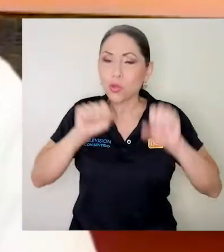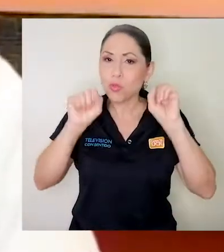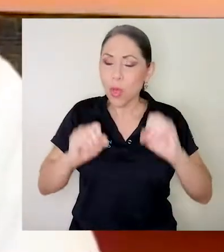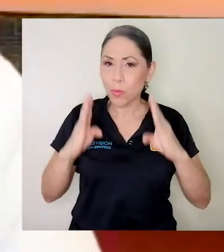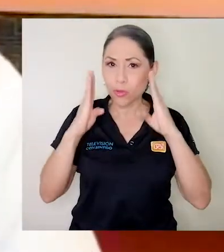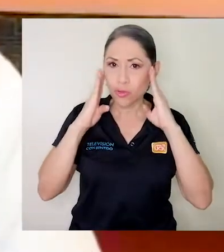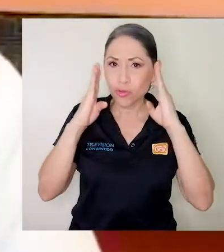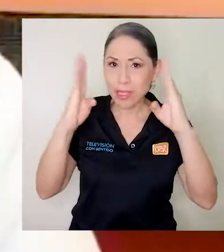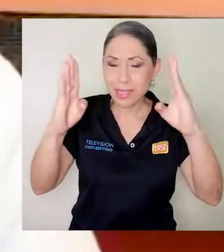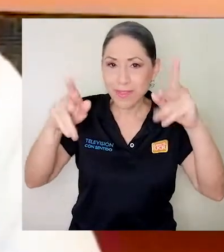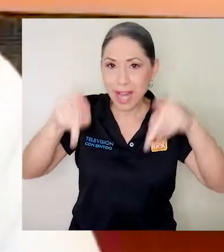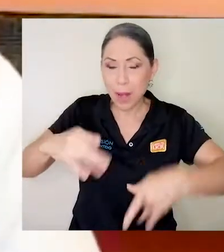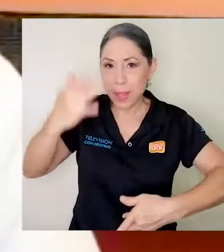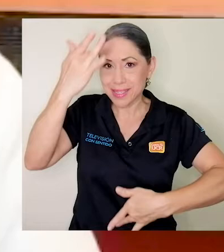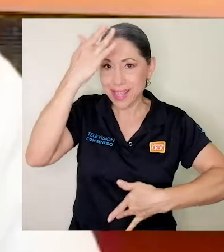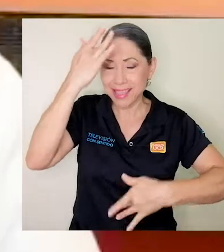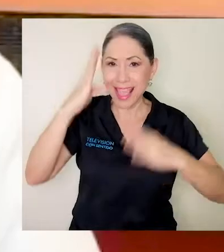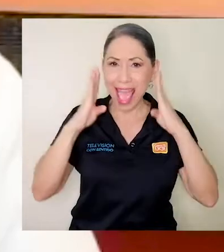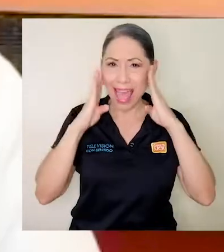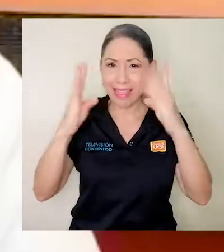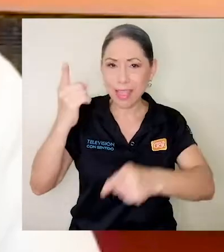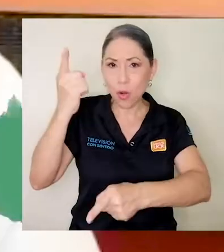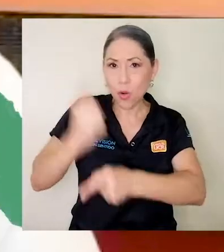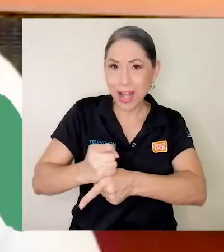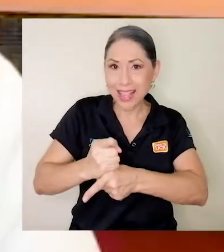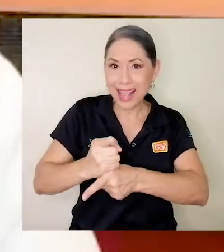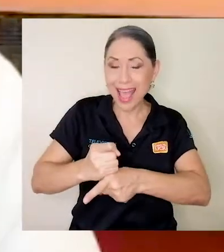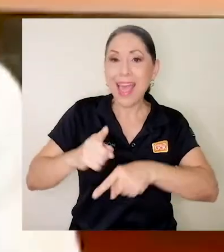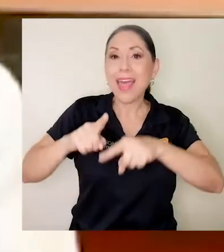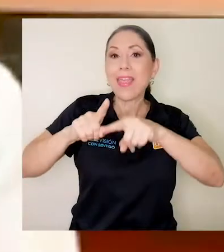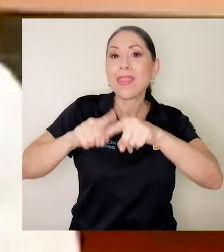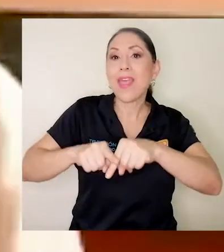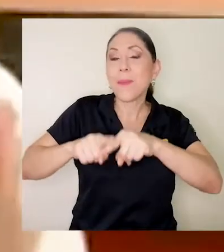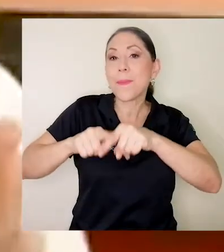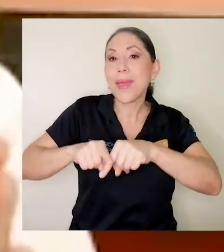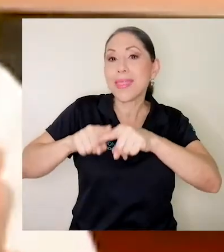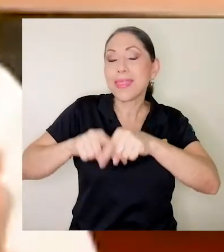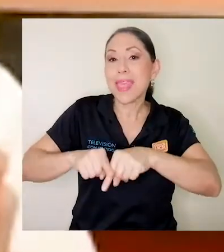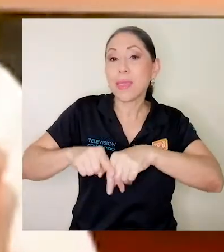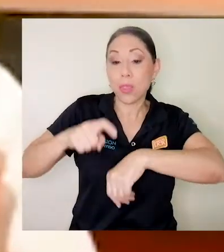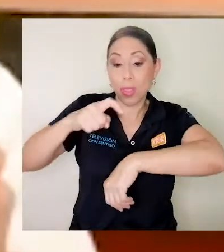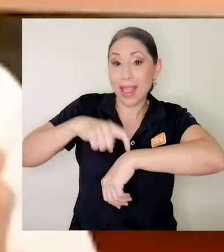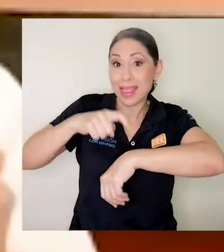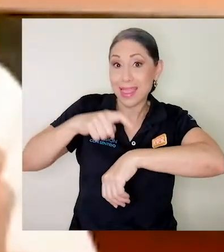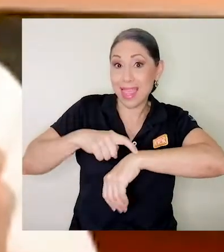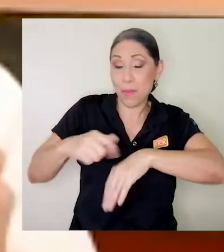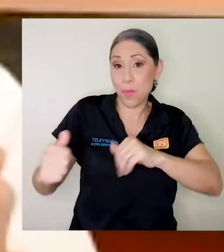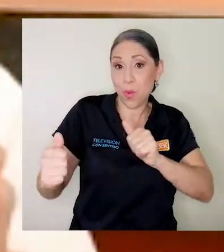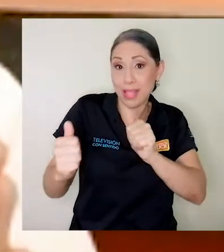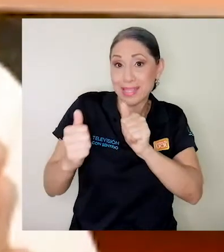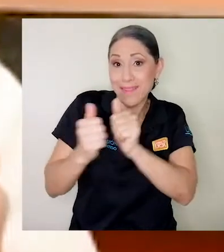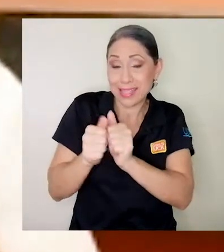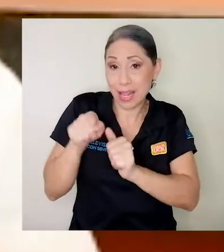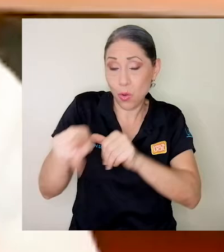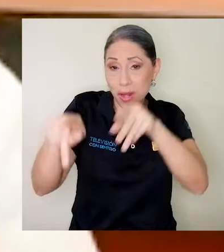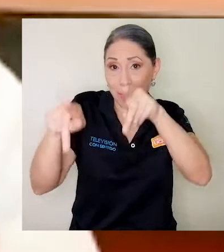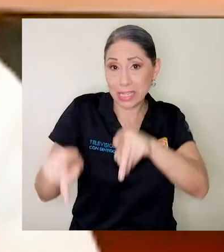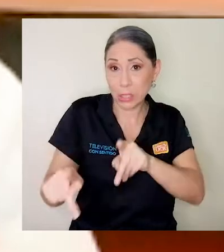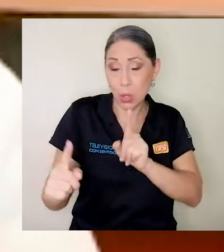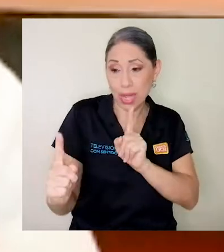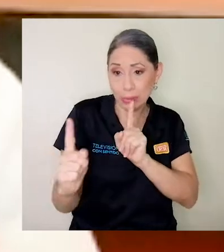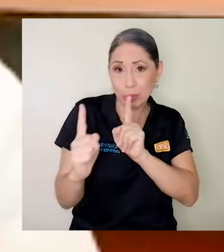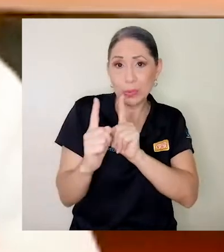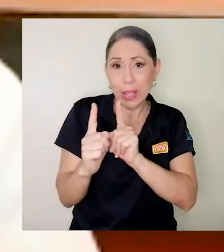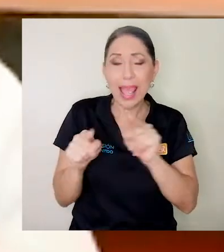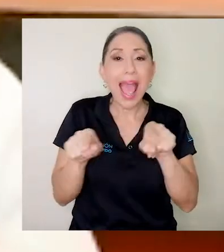y atenderlo de forma correcta, dependiendo del tiempo que se va a estar junto a la persona. Y además